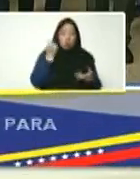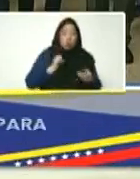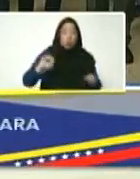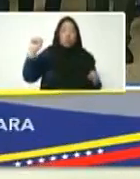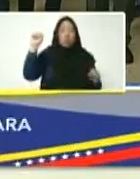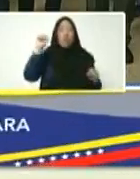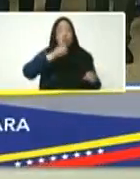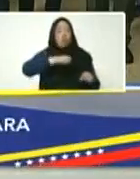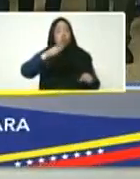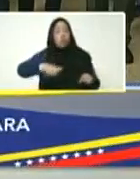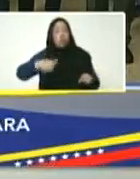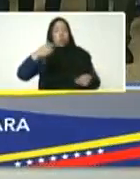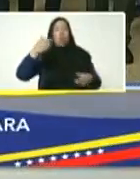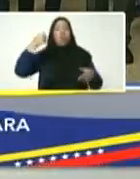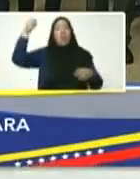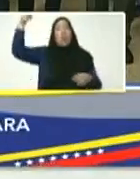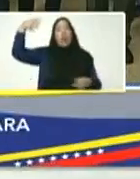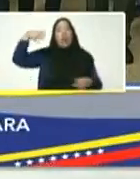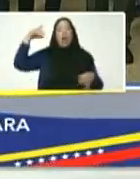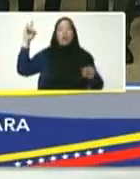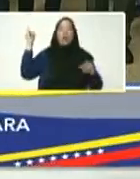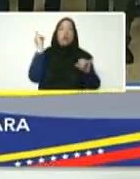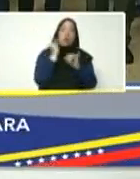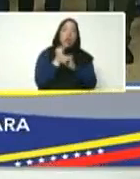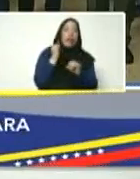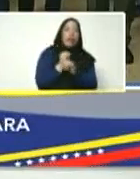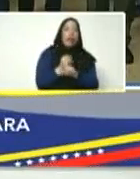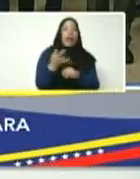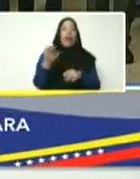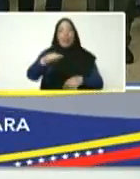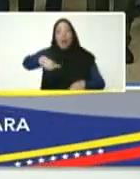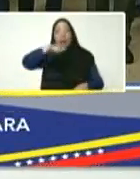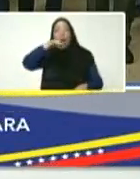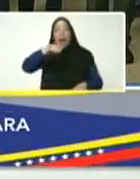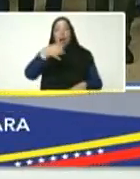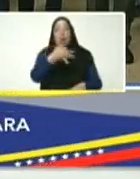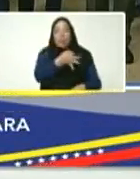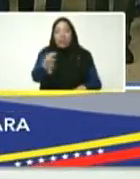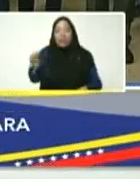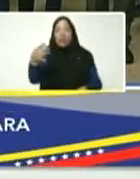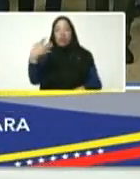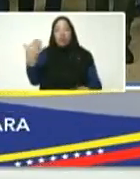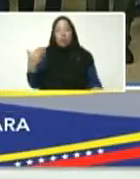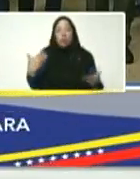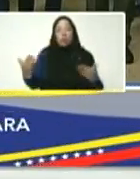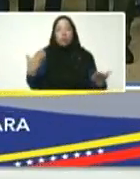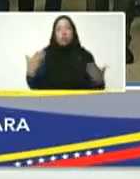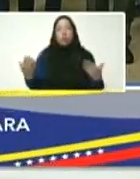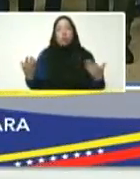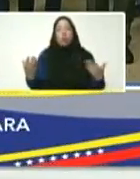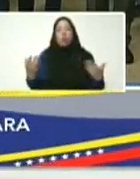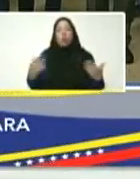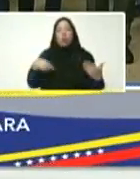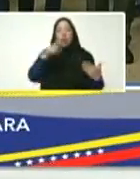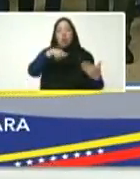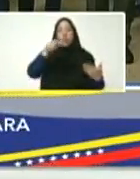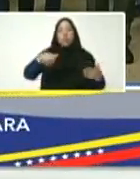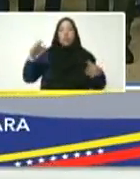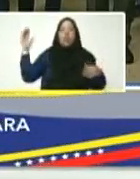los servicios públicos. Debemos buscar la excelencia. Yo les digo, mucha gente viene del